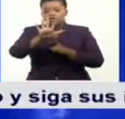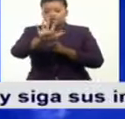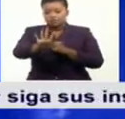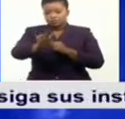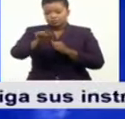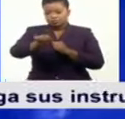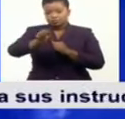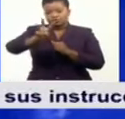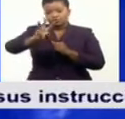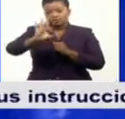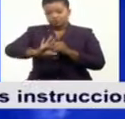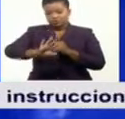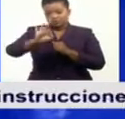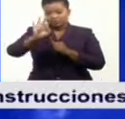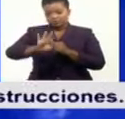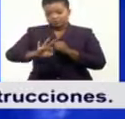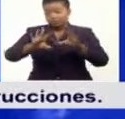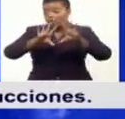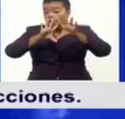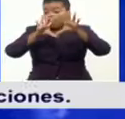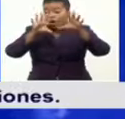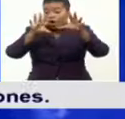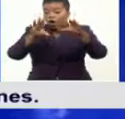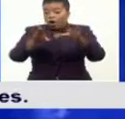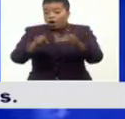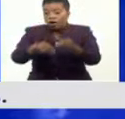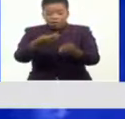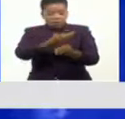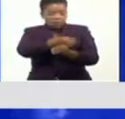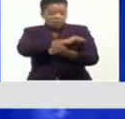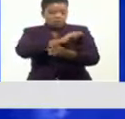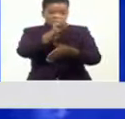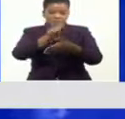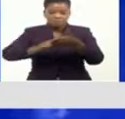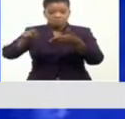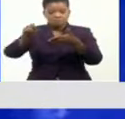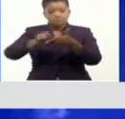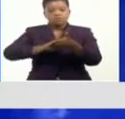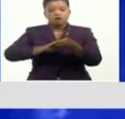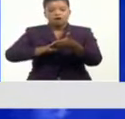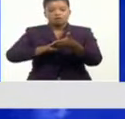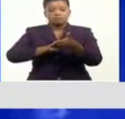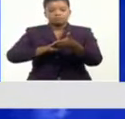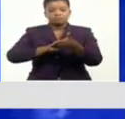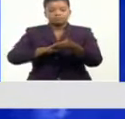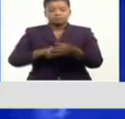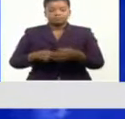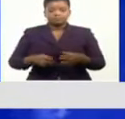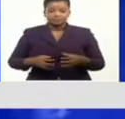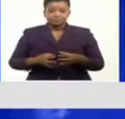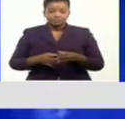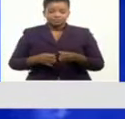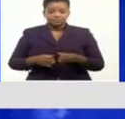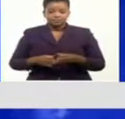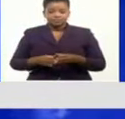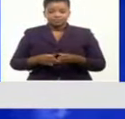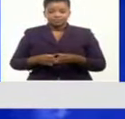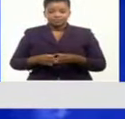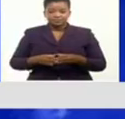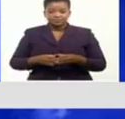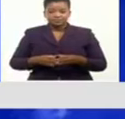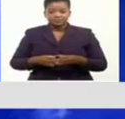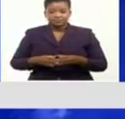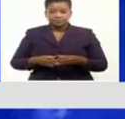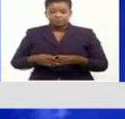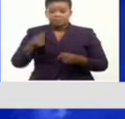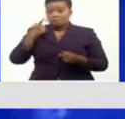85,3% de toda la población que está prevista inmunizar en este territorio. Y